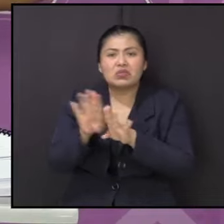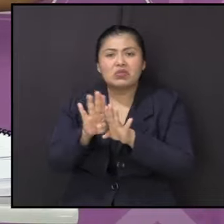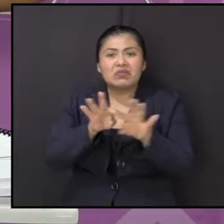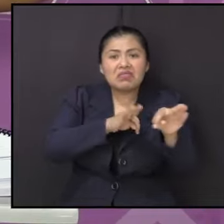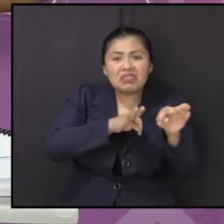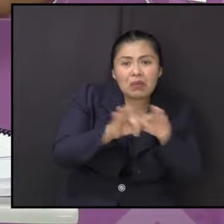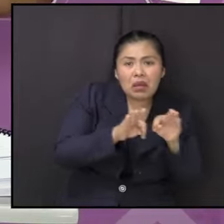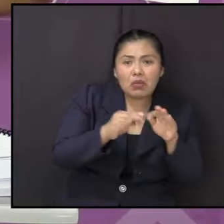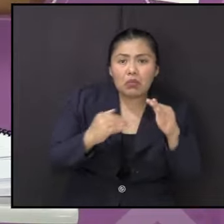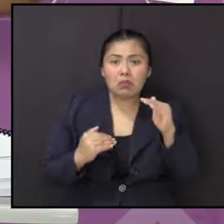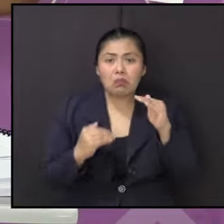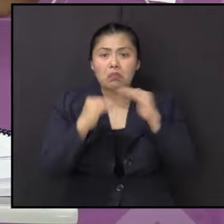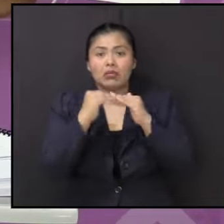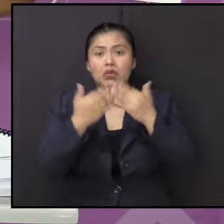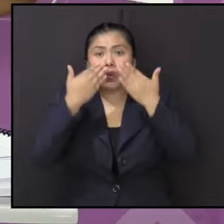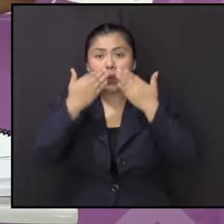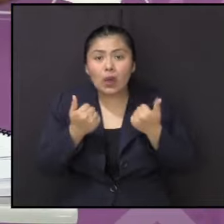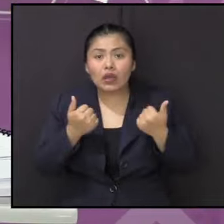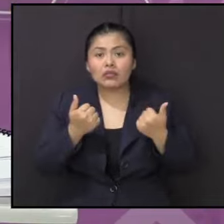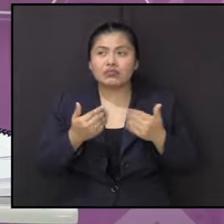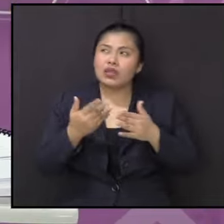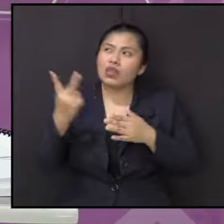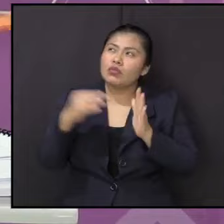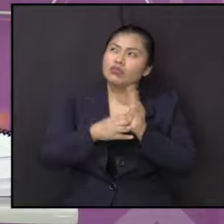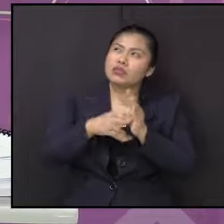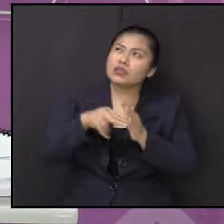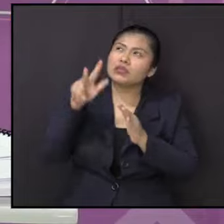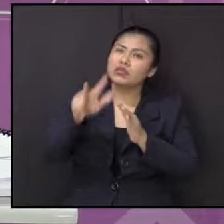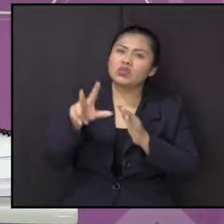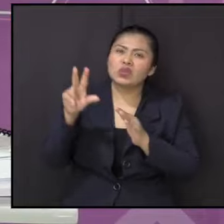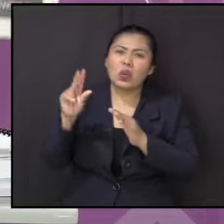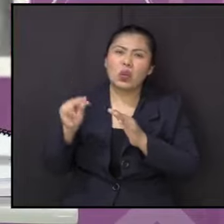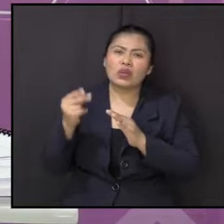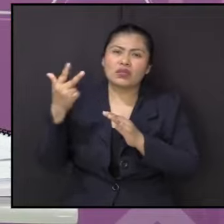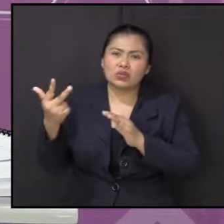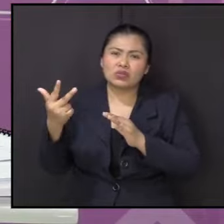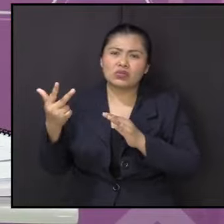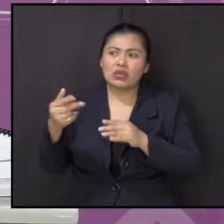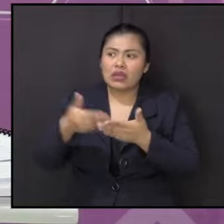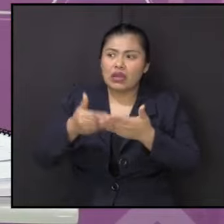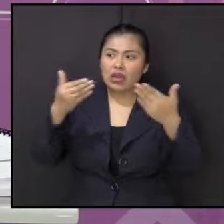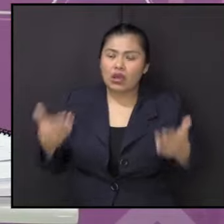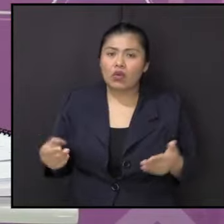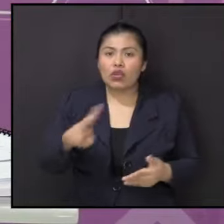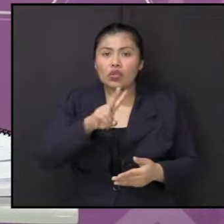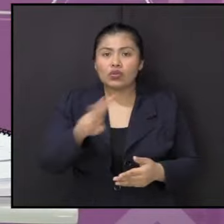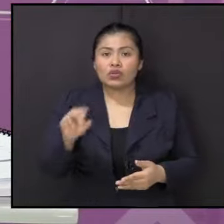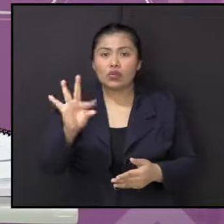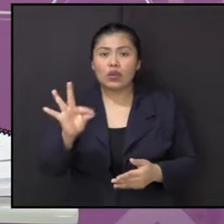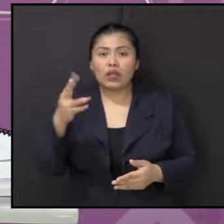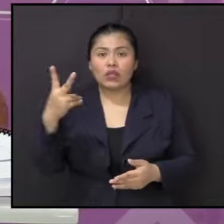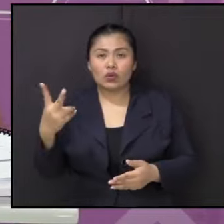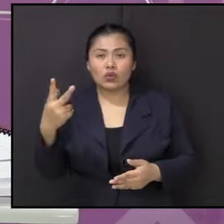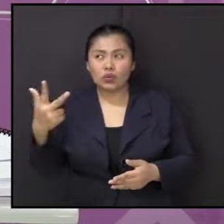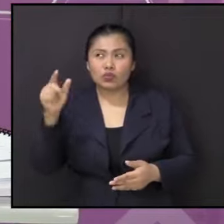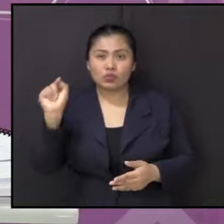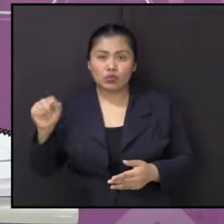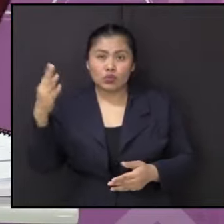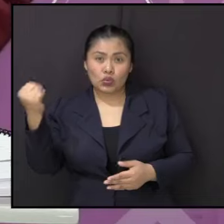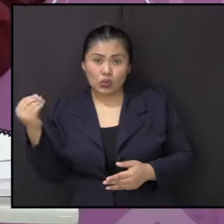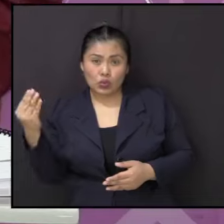quería en el 2018 en 88. Ahorita en el 2024 tenemos en 248.90. Son datos reales.